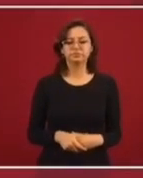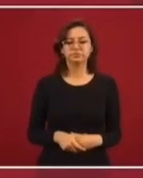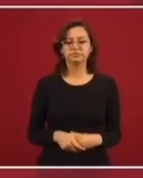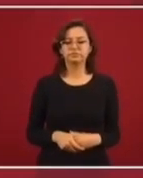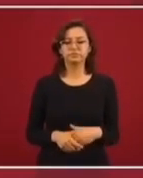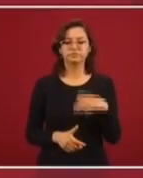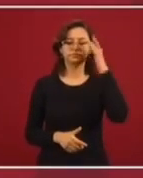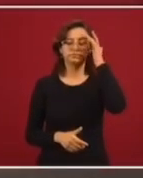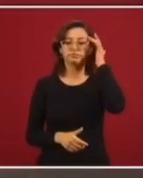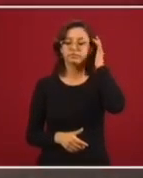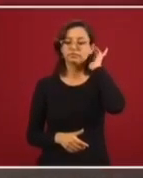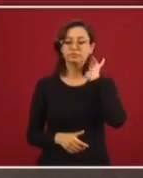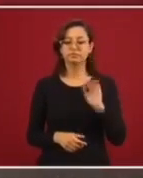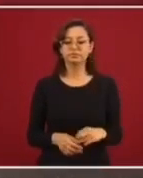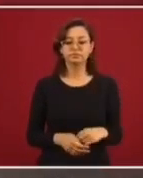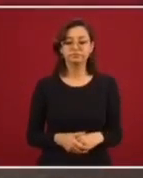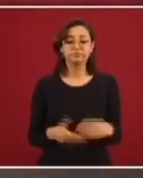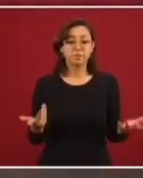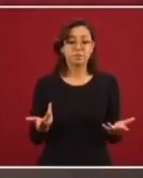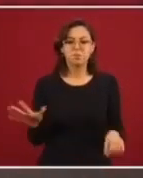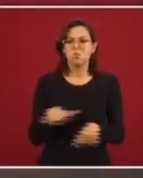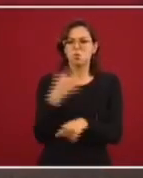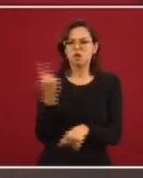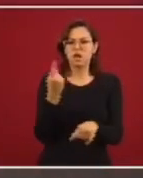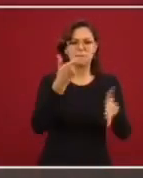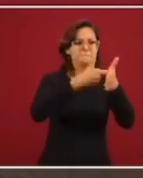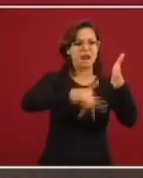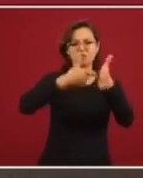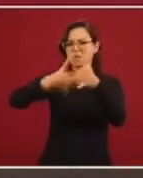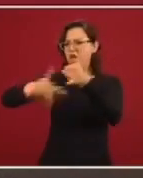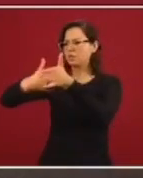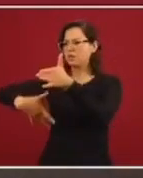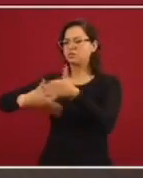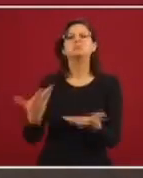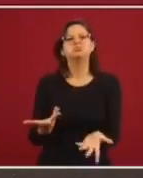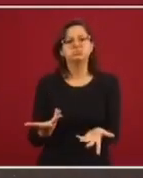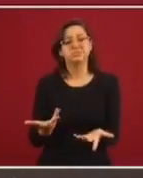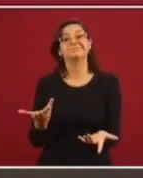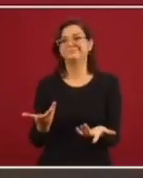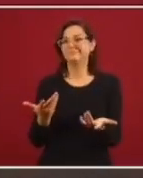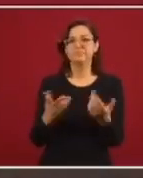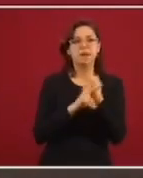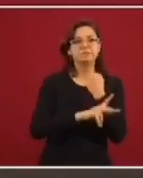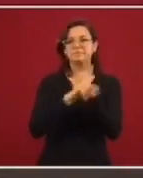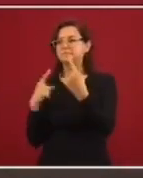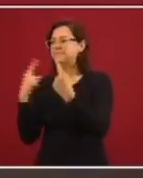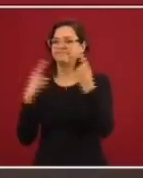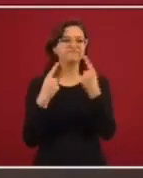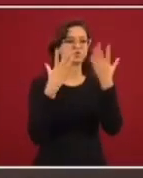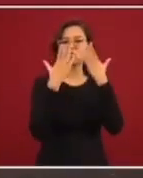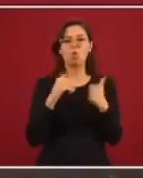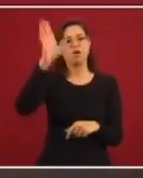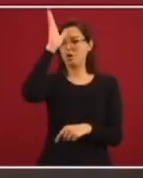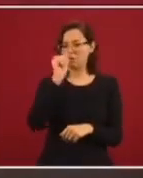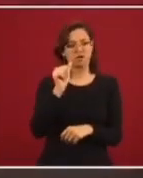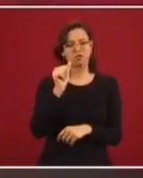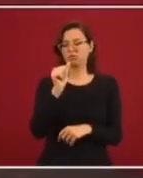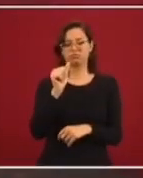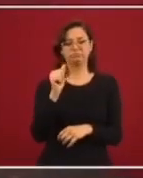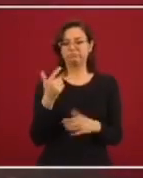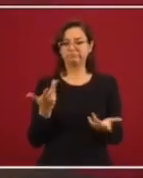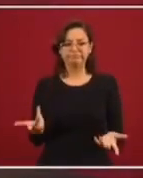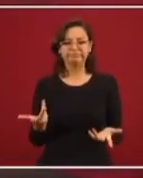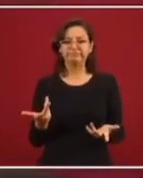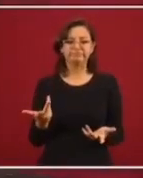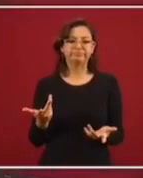produjo por una falta de acuerdo sobre reducción en la producción petrolera. No hubo